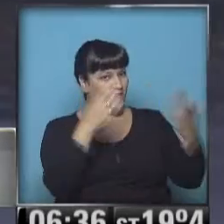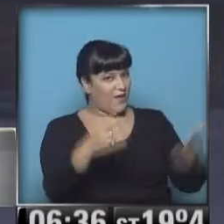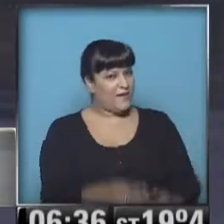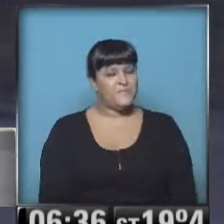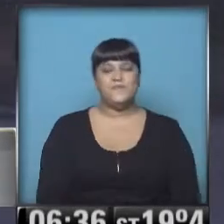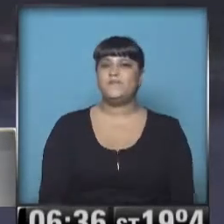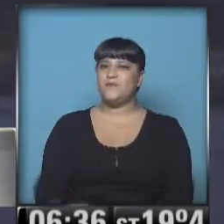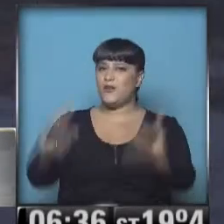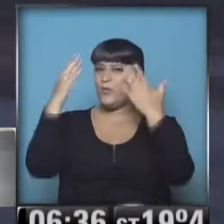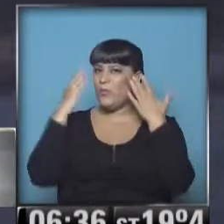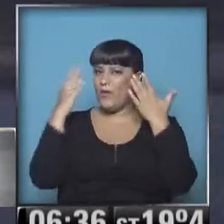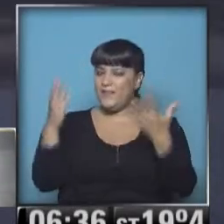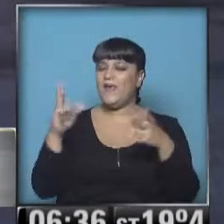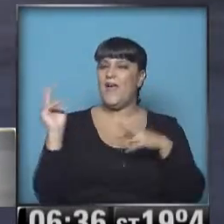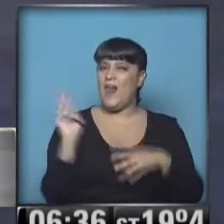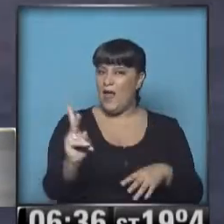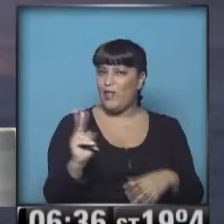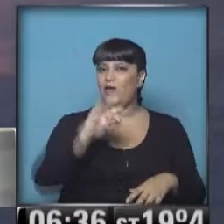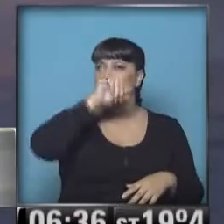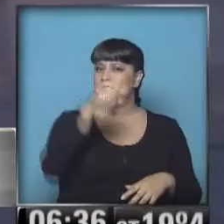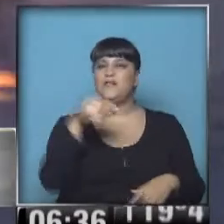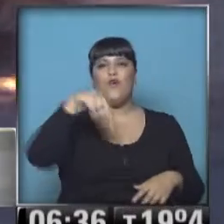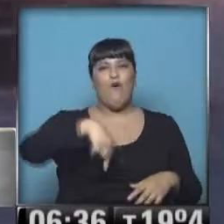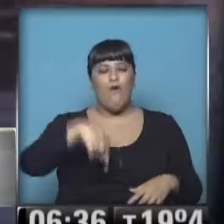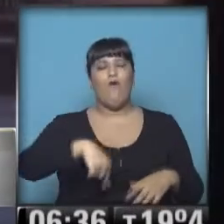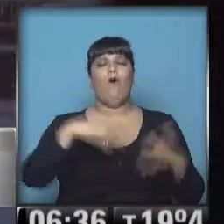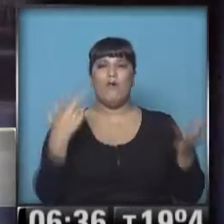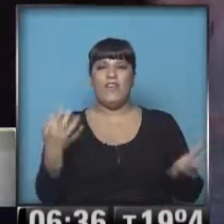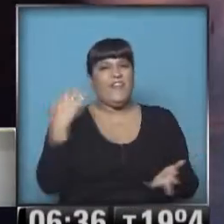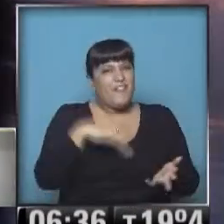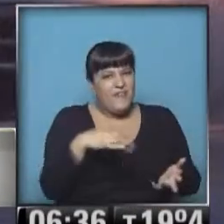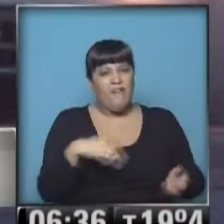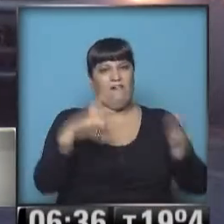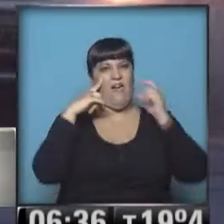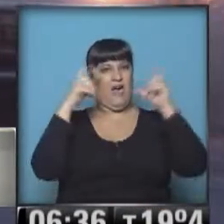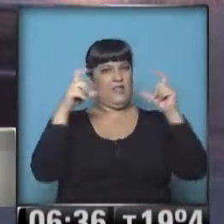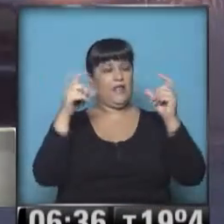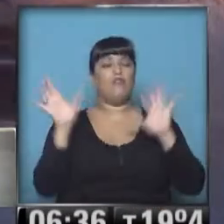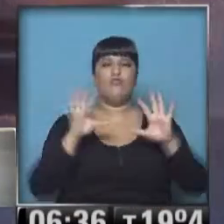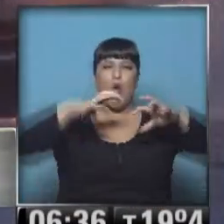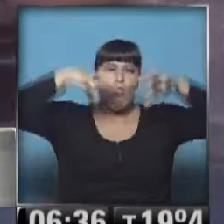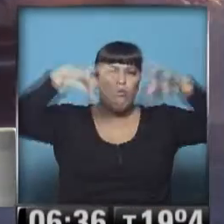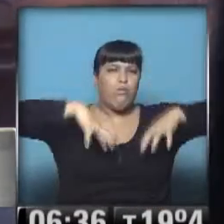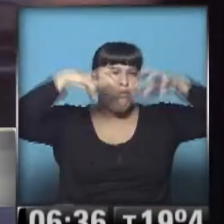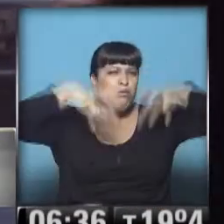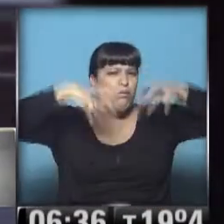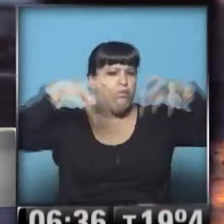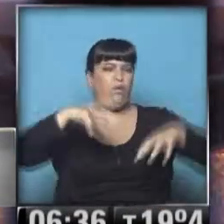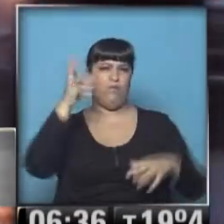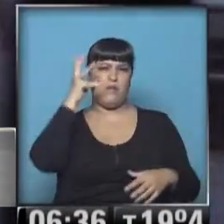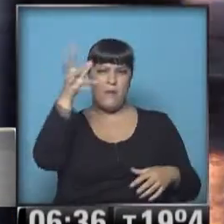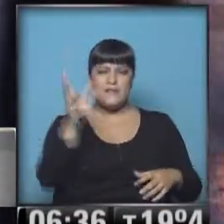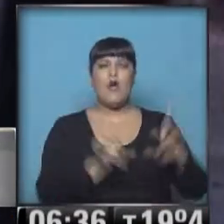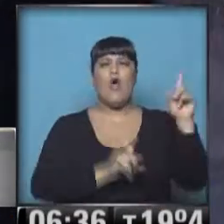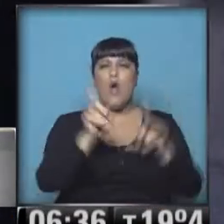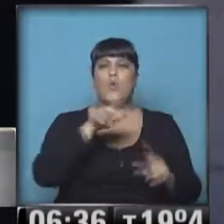Muy buenos días, Karina y Nadia. Si es una jornada para transitar con extrema precaución, llueve copiosamente, lo decía Nadia, en algunos